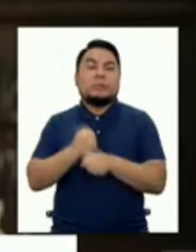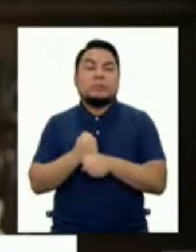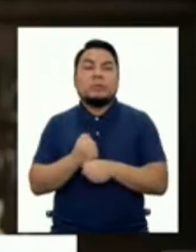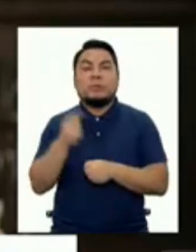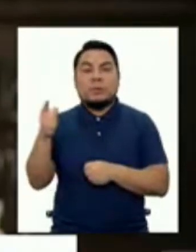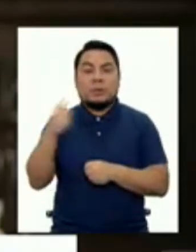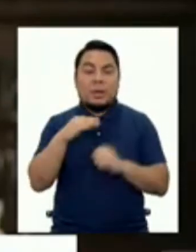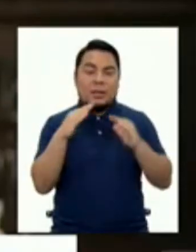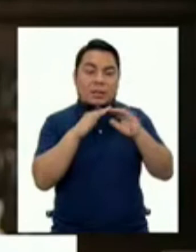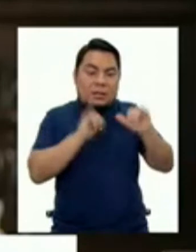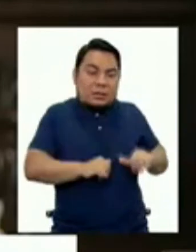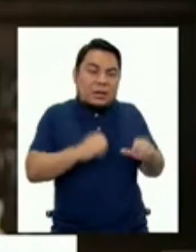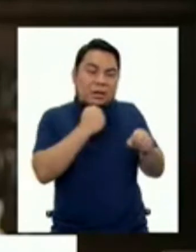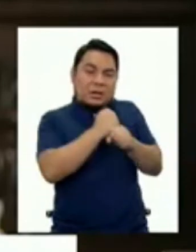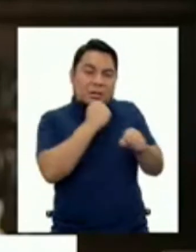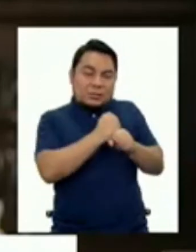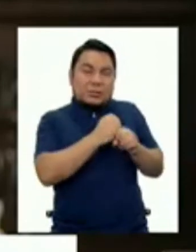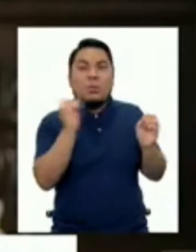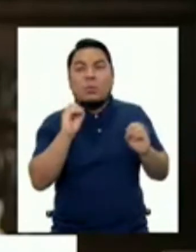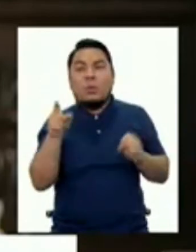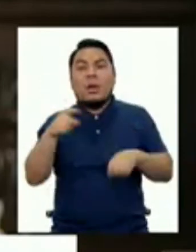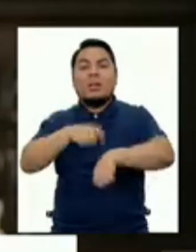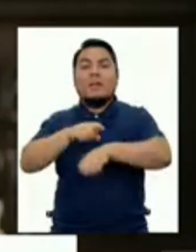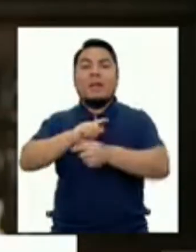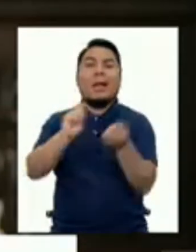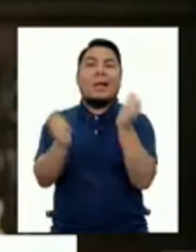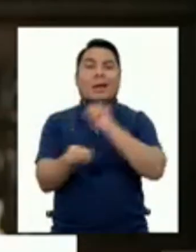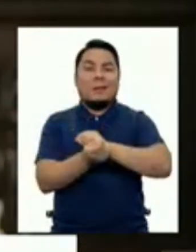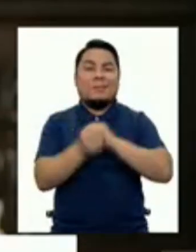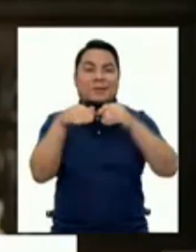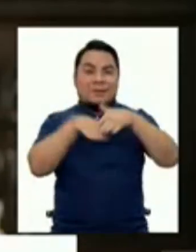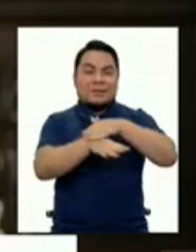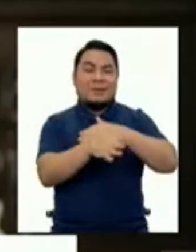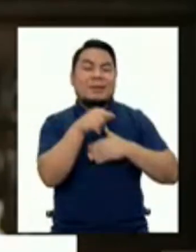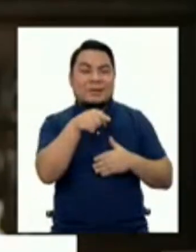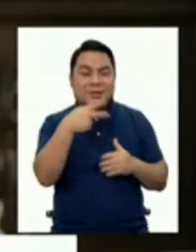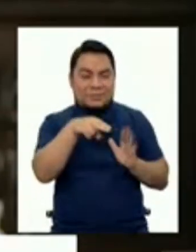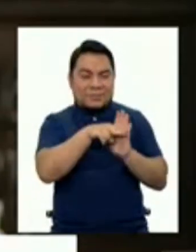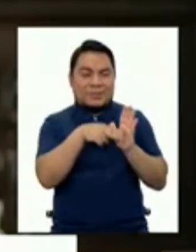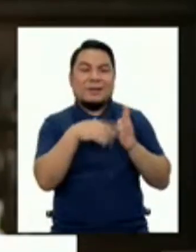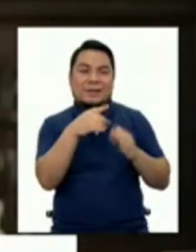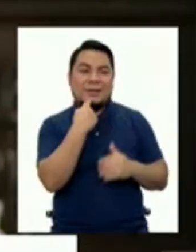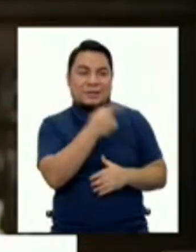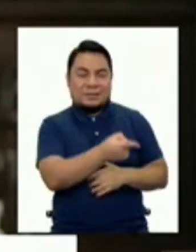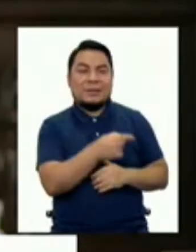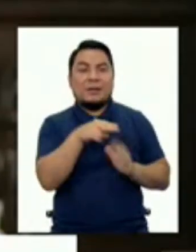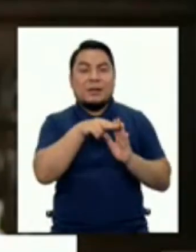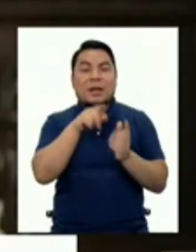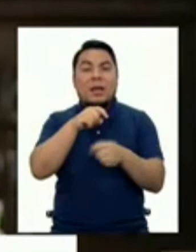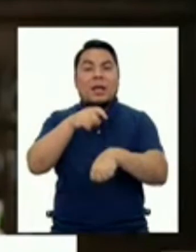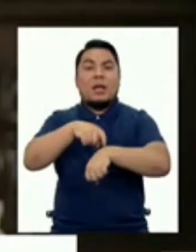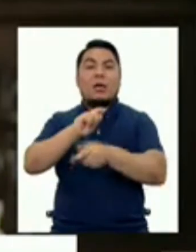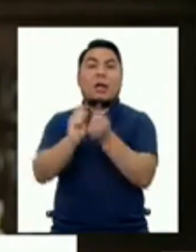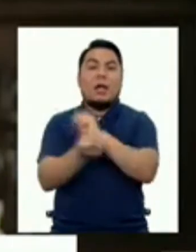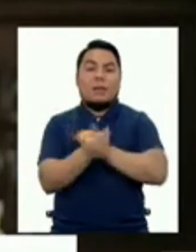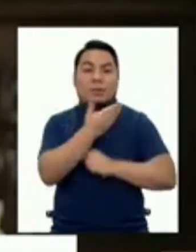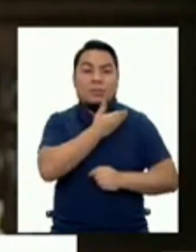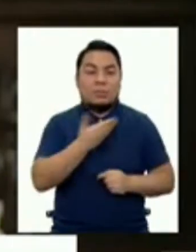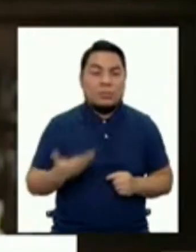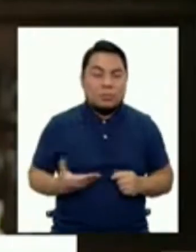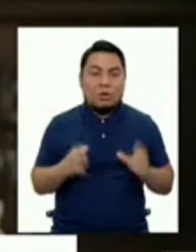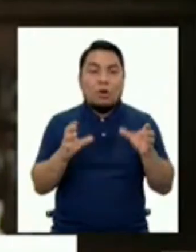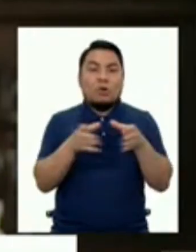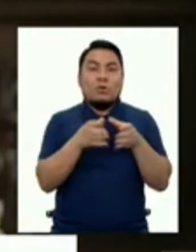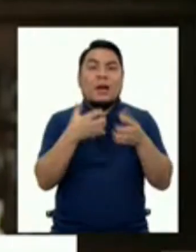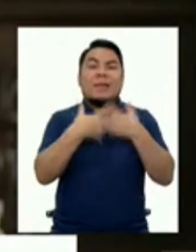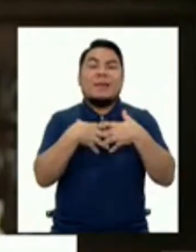remoto, los ingresos diferenciados, como ya se ha aprobado la norma del viernes, el decreto supremo de la nueva normalidad, en la